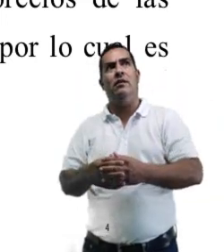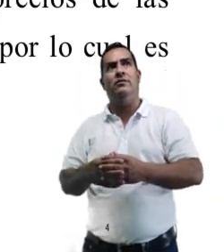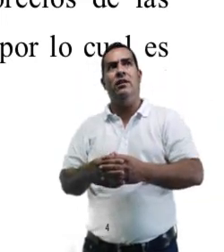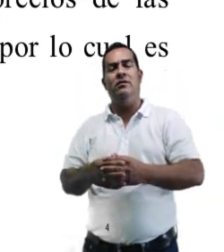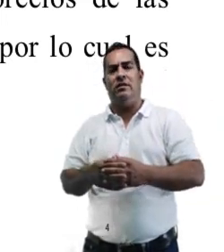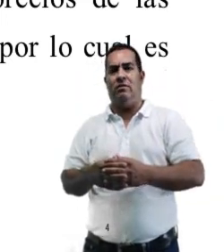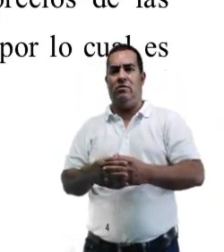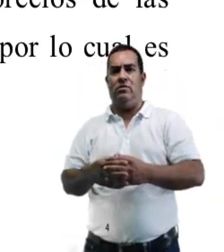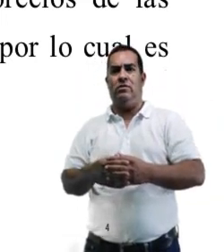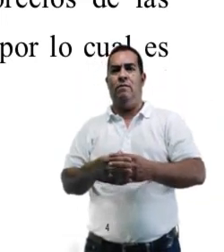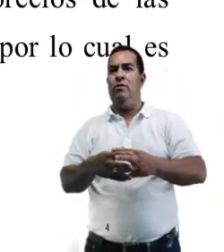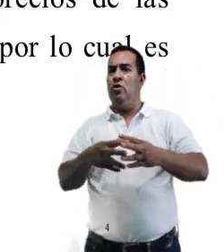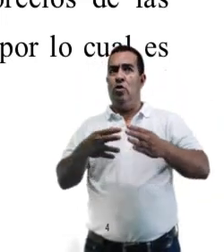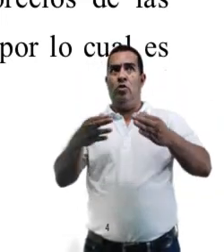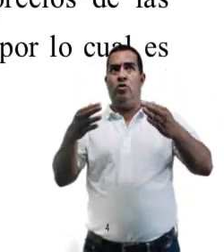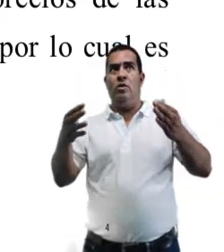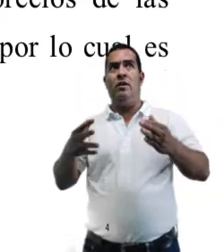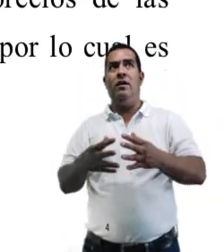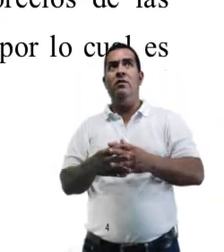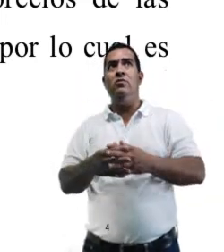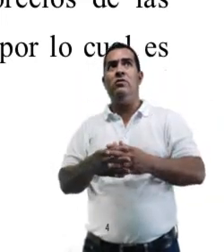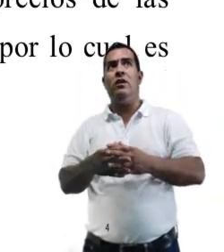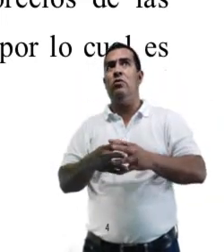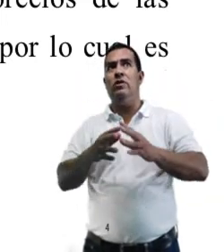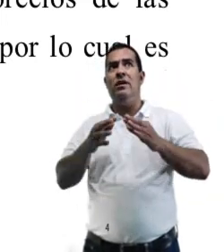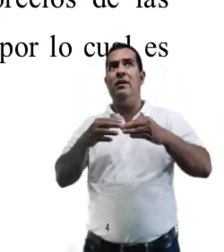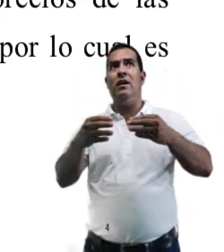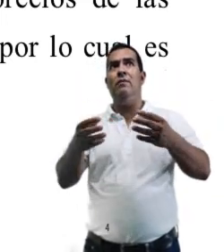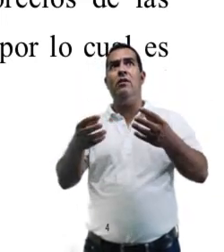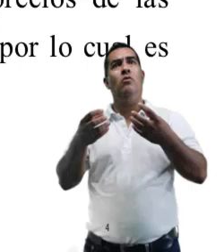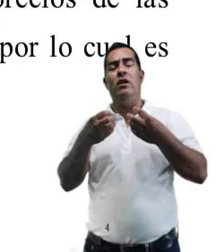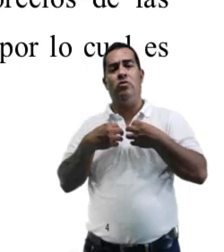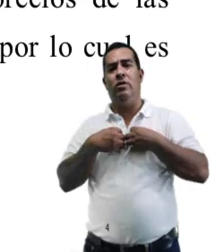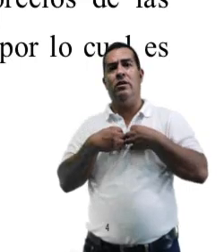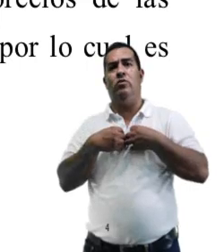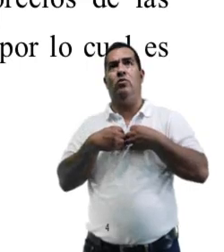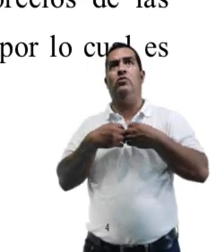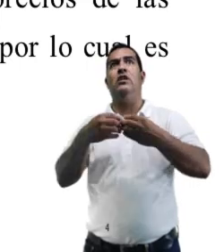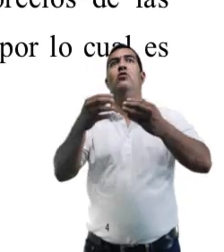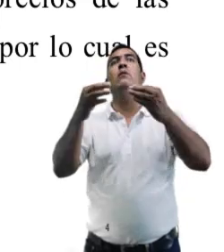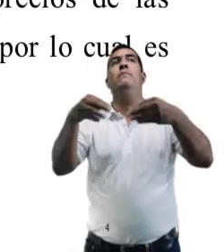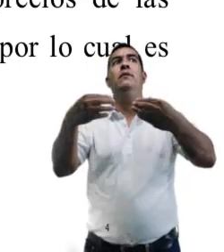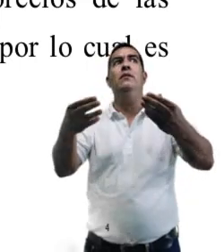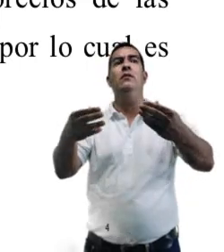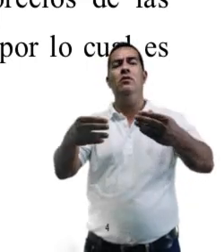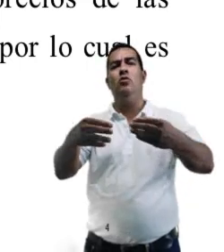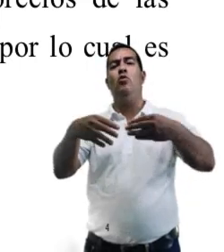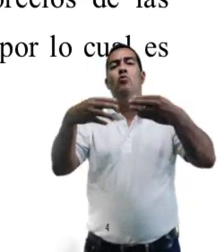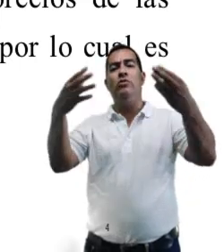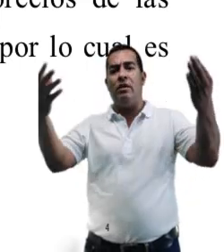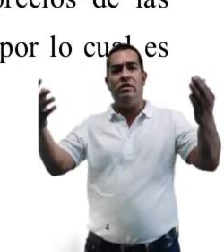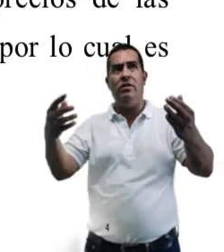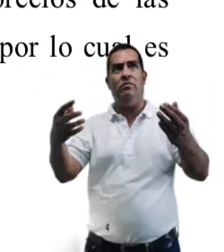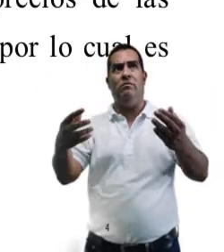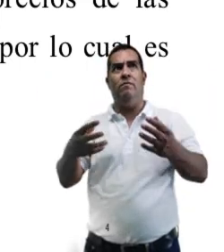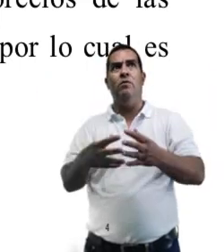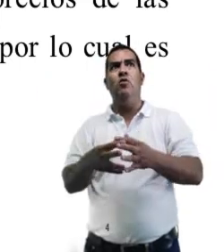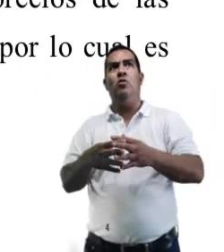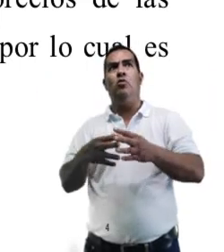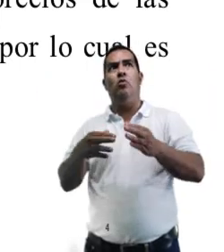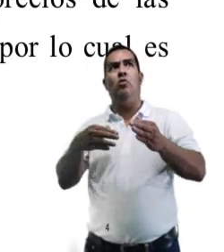factores extrínsecos. Son aquellos que no tienen que ver con el sujeto, sino más bien con un